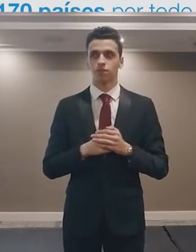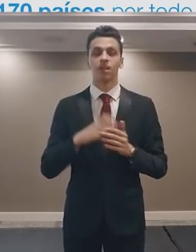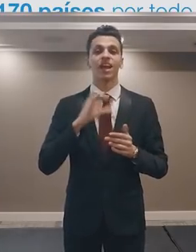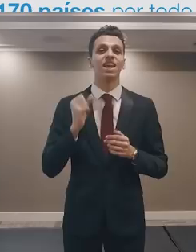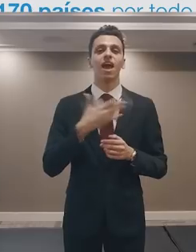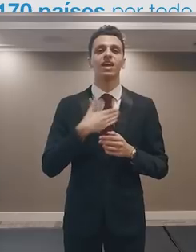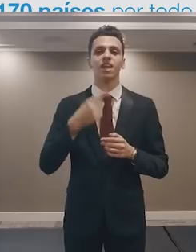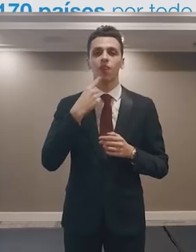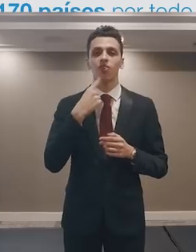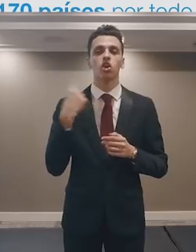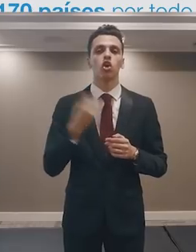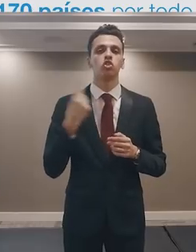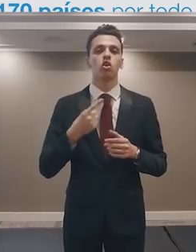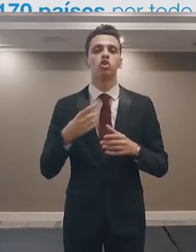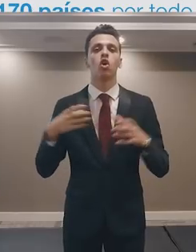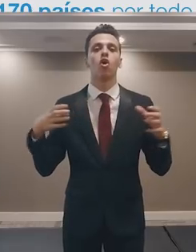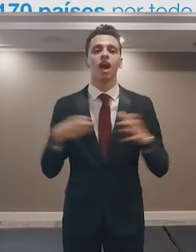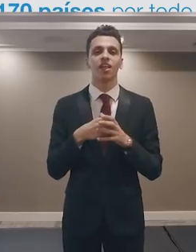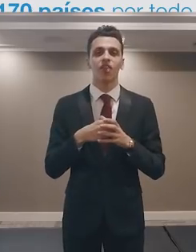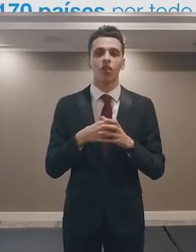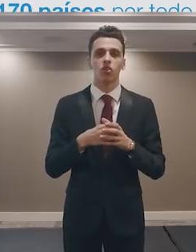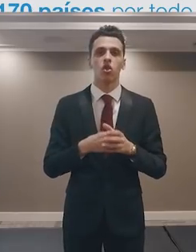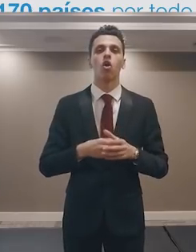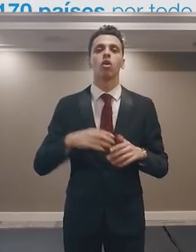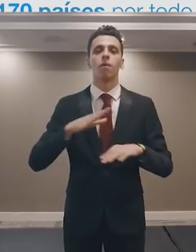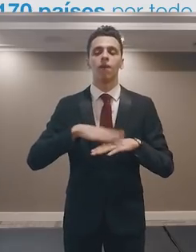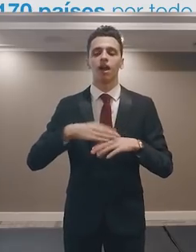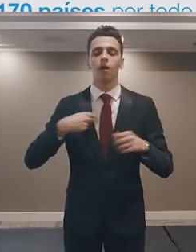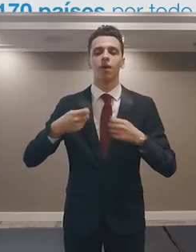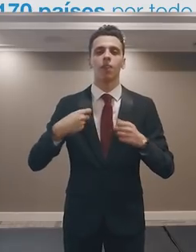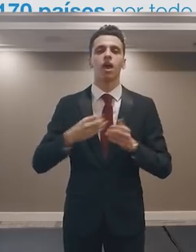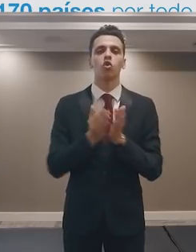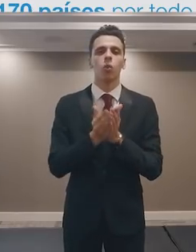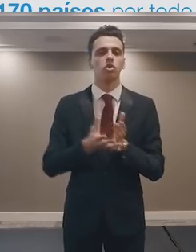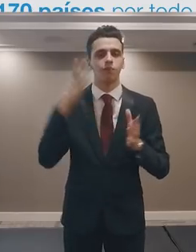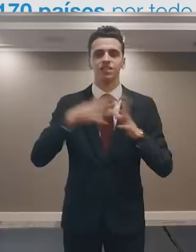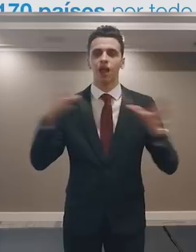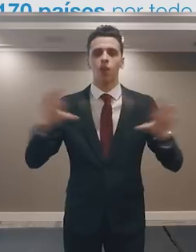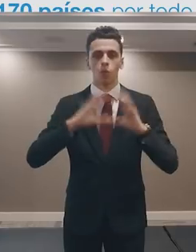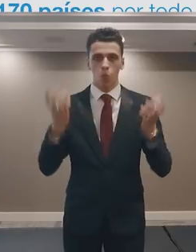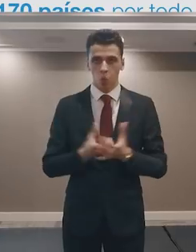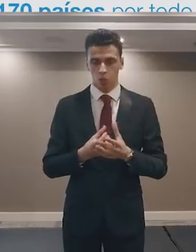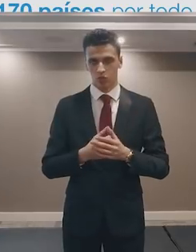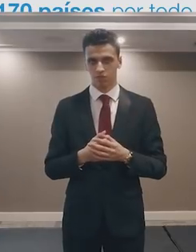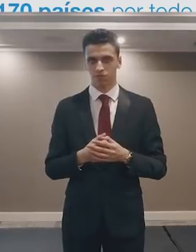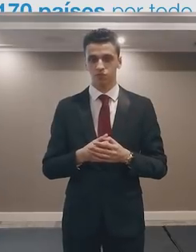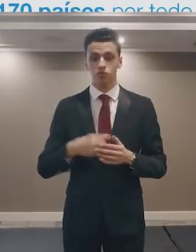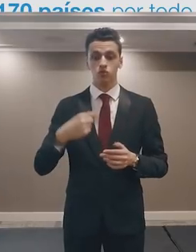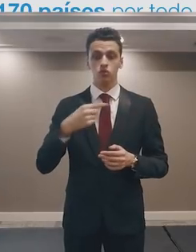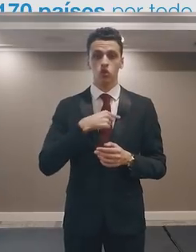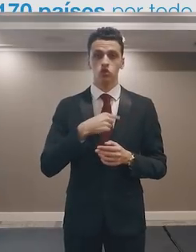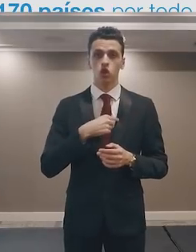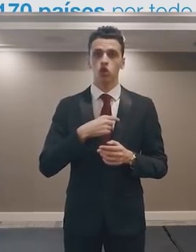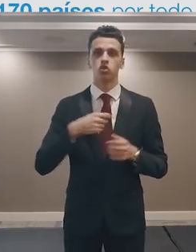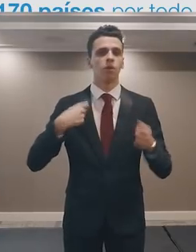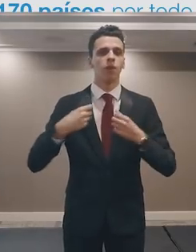no puedes reservar cruceros nosotros vendemos cruceros no increases reserva cruceros y nosotros como socios pasamos la voz de